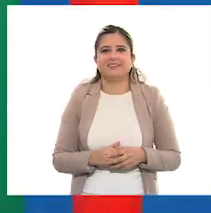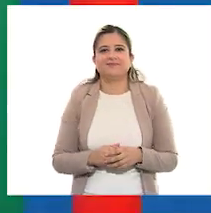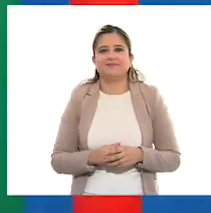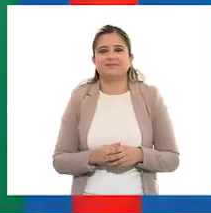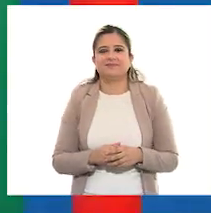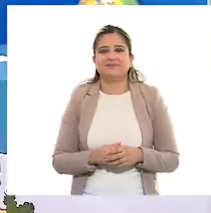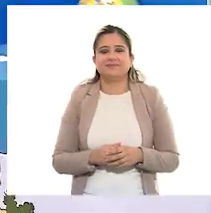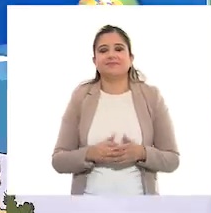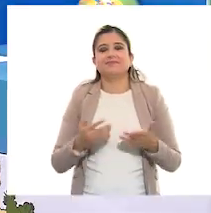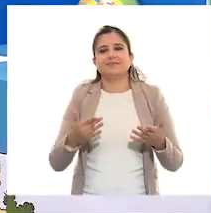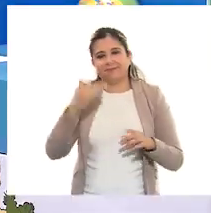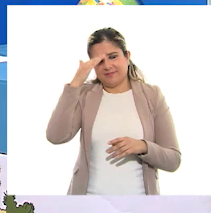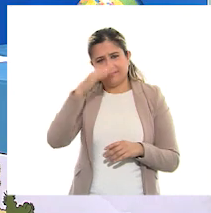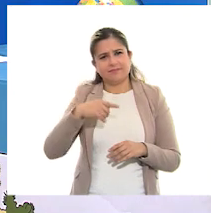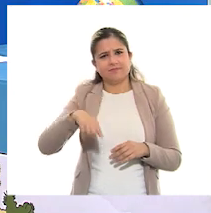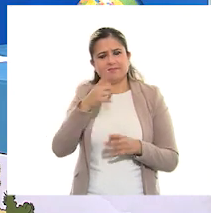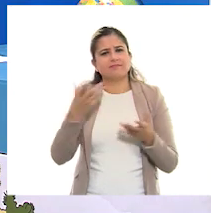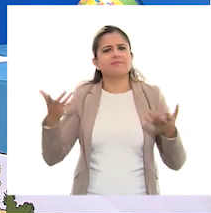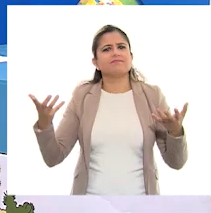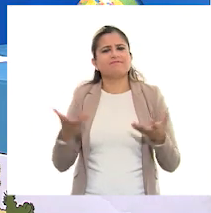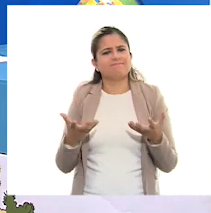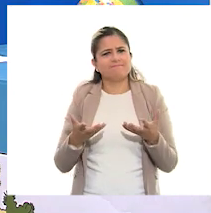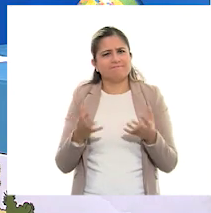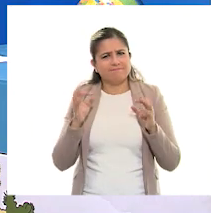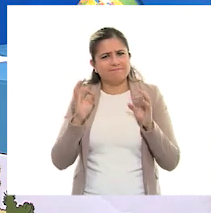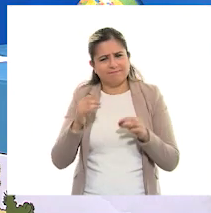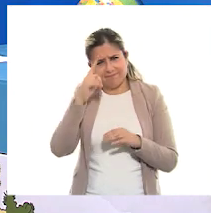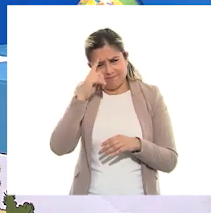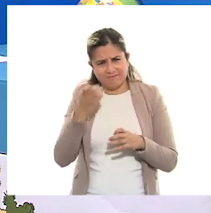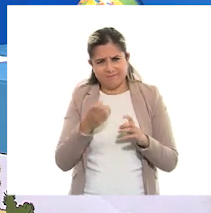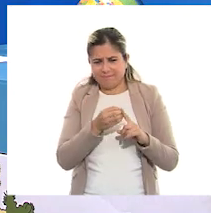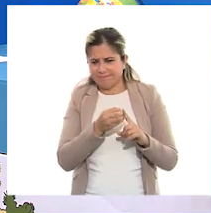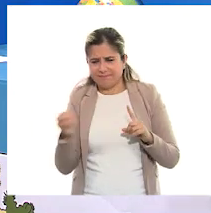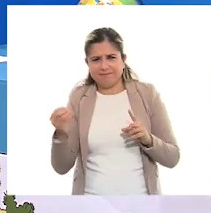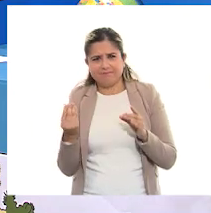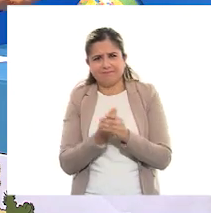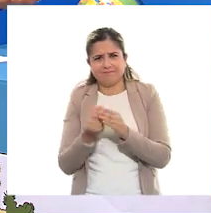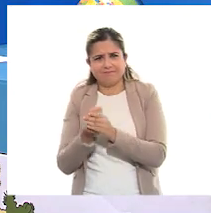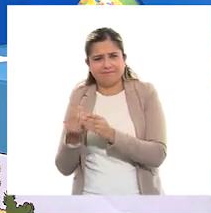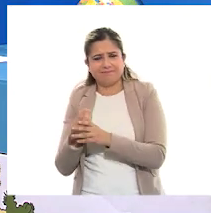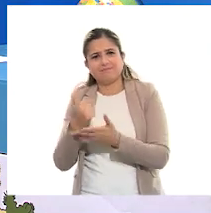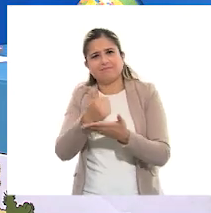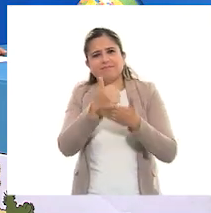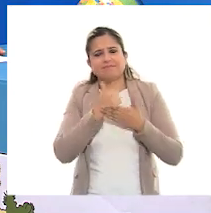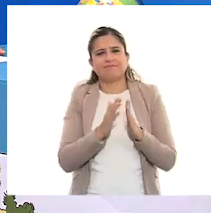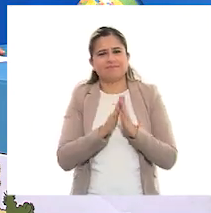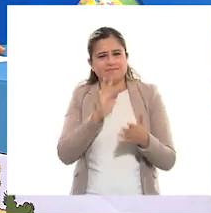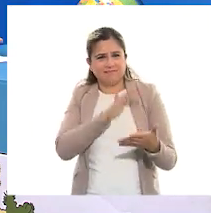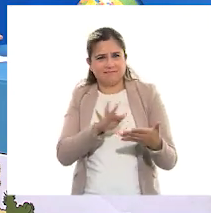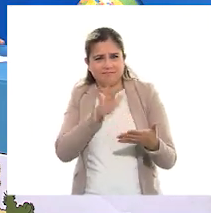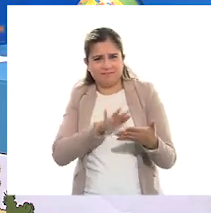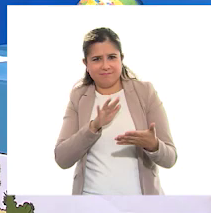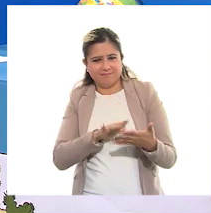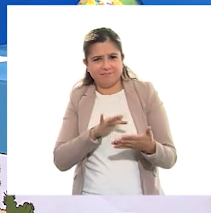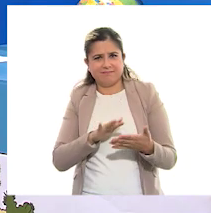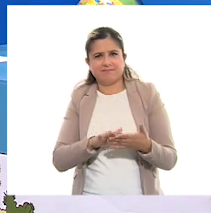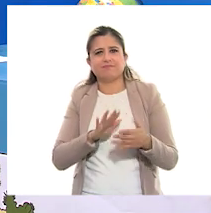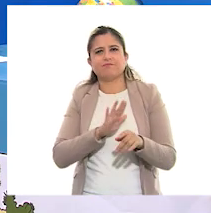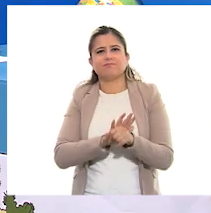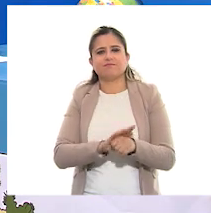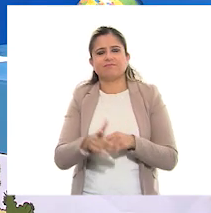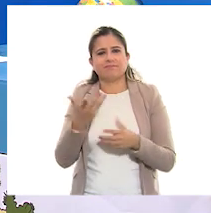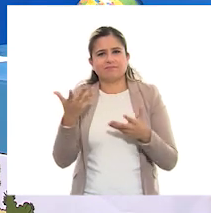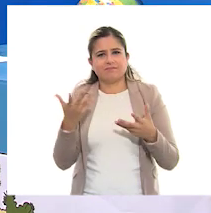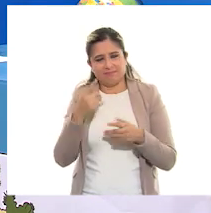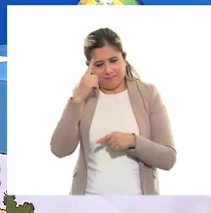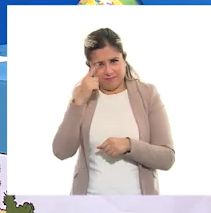Y pues bueno, para saber qué haremos exactamente a lo largo de estas sesiones, María, ¿nos ayudarías a leer, por favor, la práctica